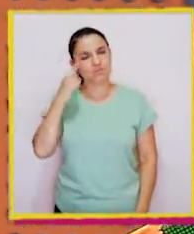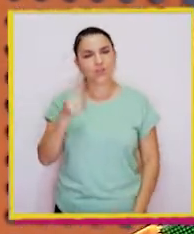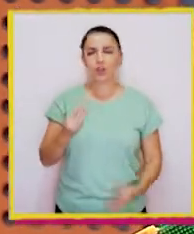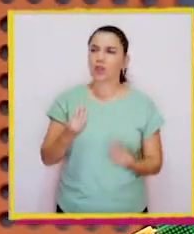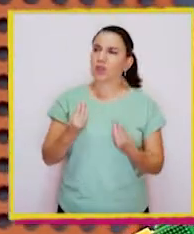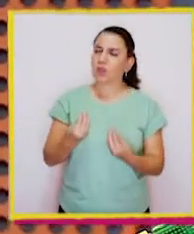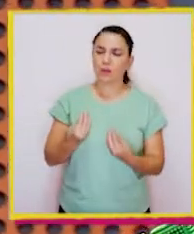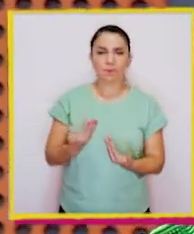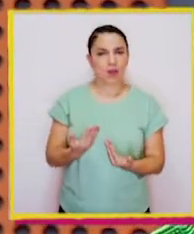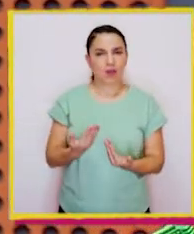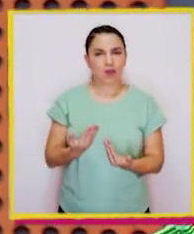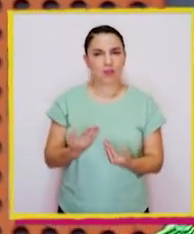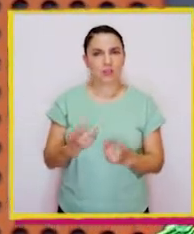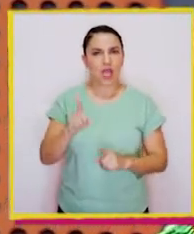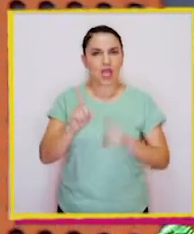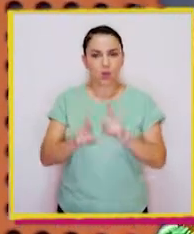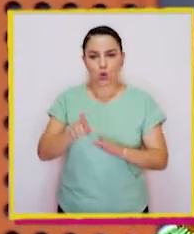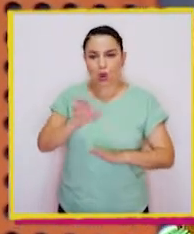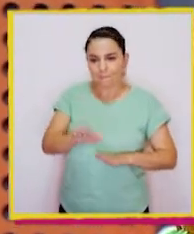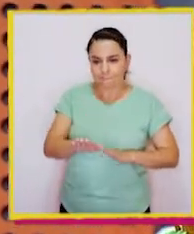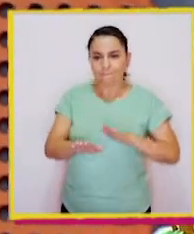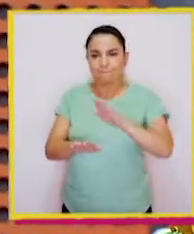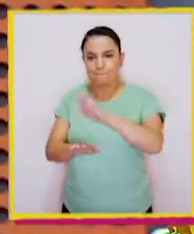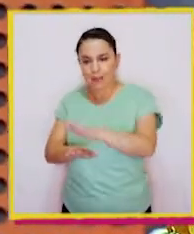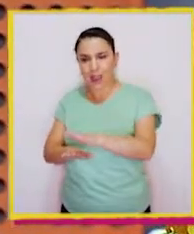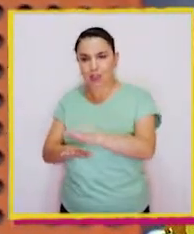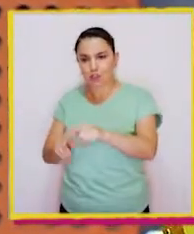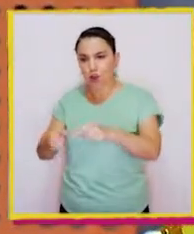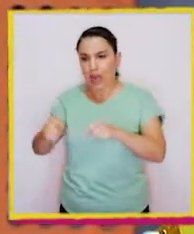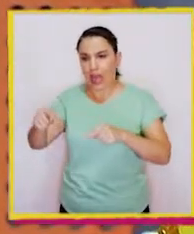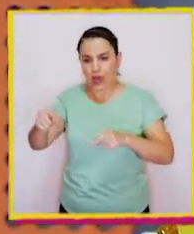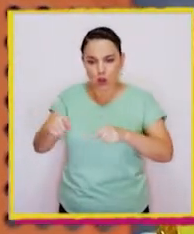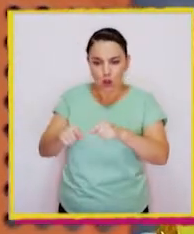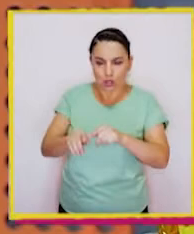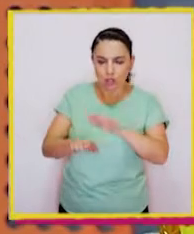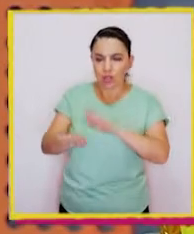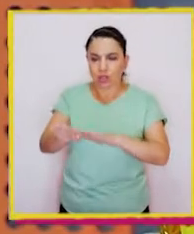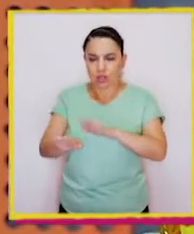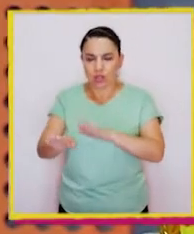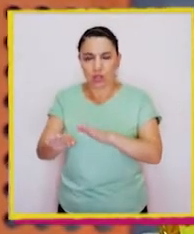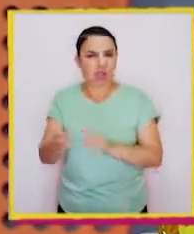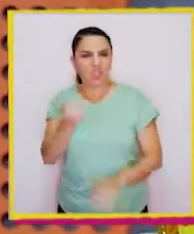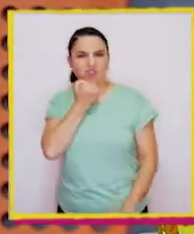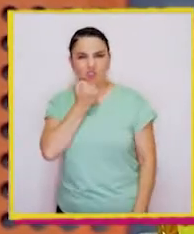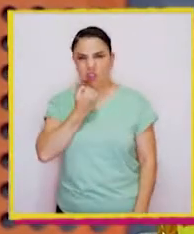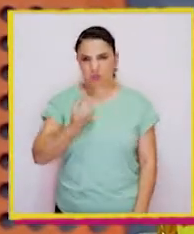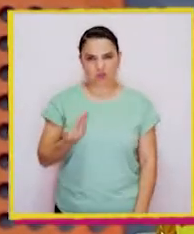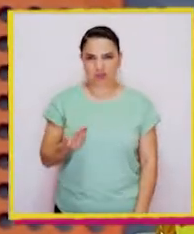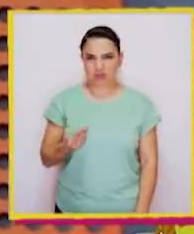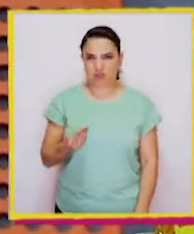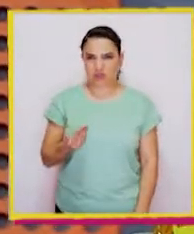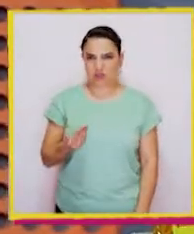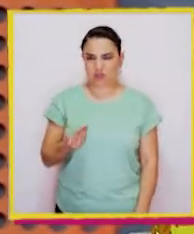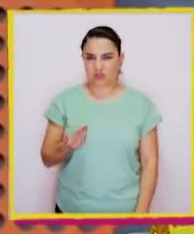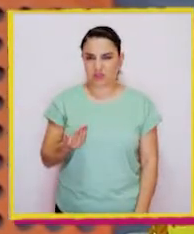¿Pero qué pasa si algunos pasos eran más largos que otros y cometimos algunos errores?